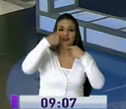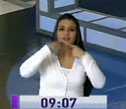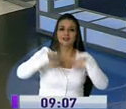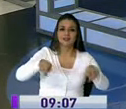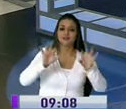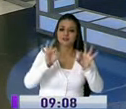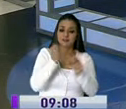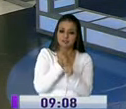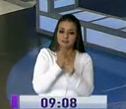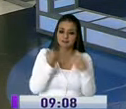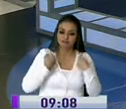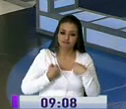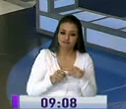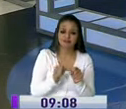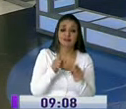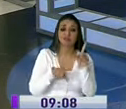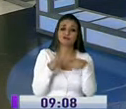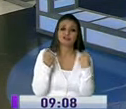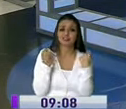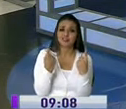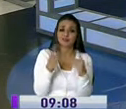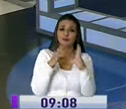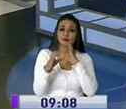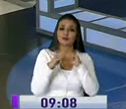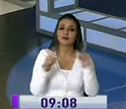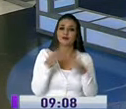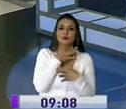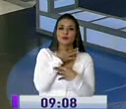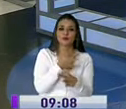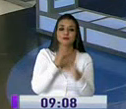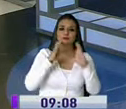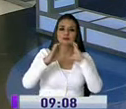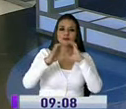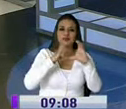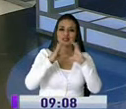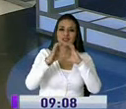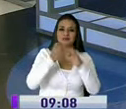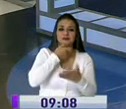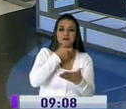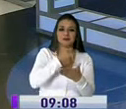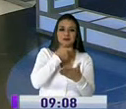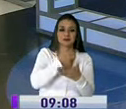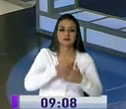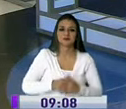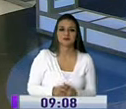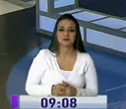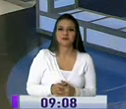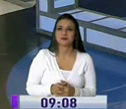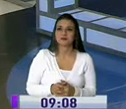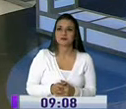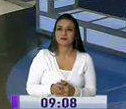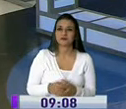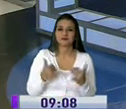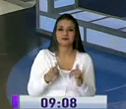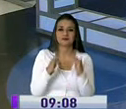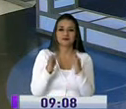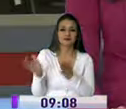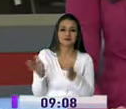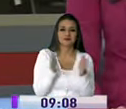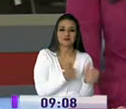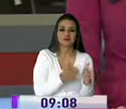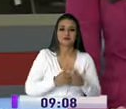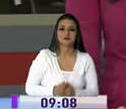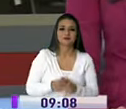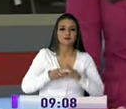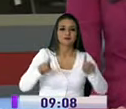Abnegado y difícil, incomprendido trabajo, pero que nos encanta la comunicación y el periodismo. Así vamos a continuar con más. Les contamos en otros